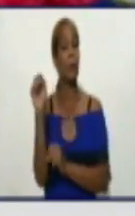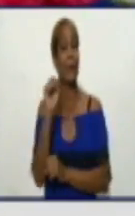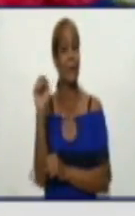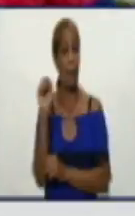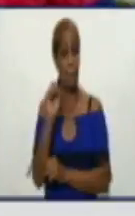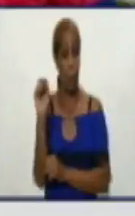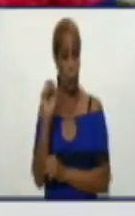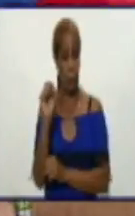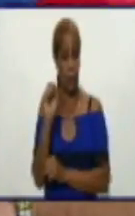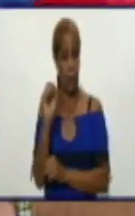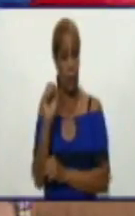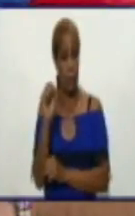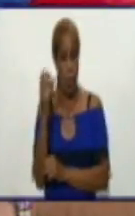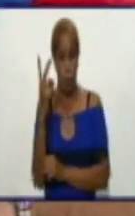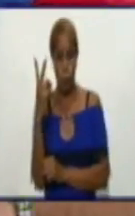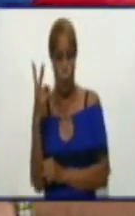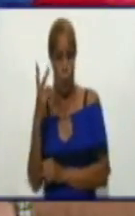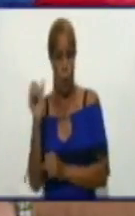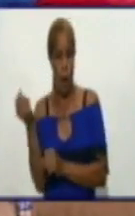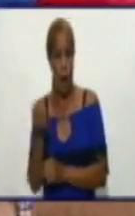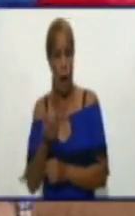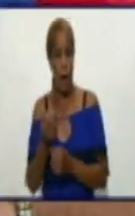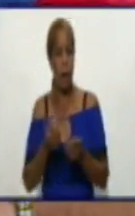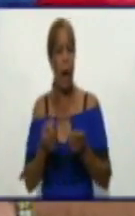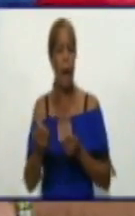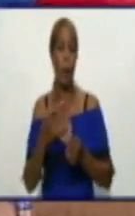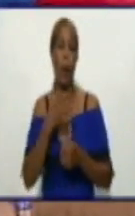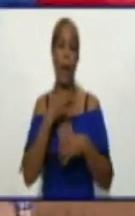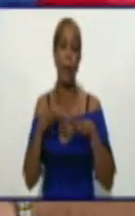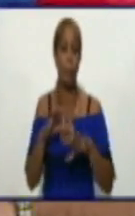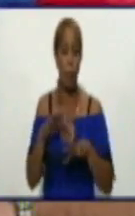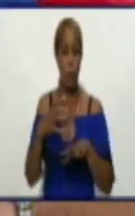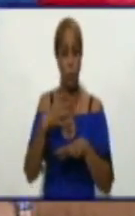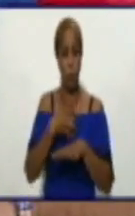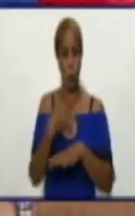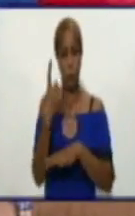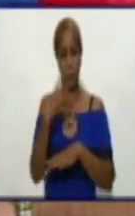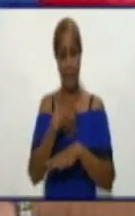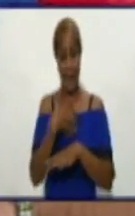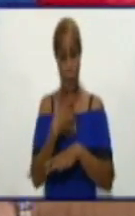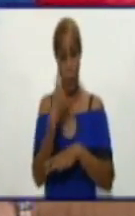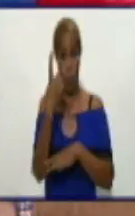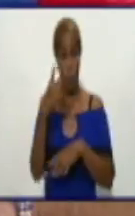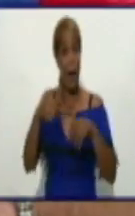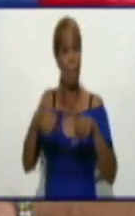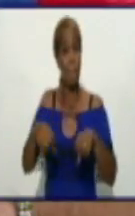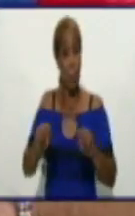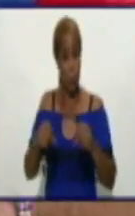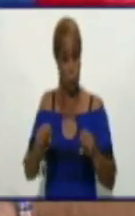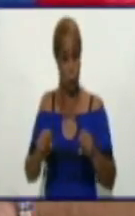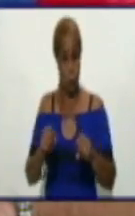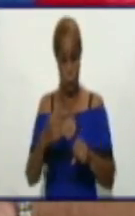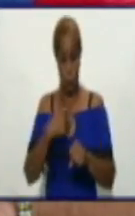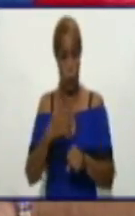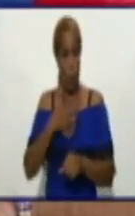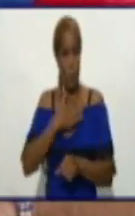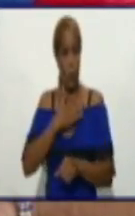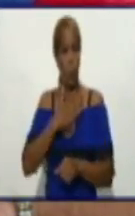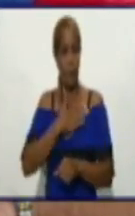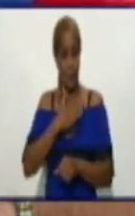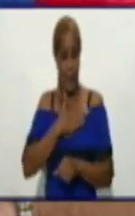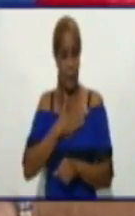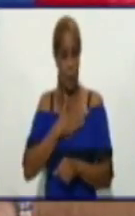la legalización de un solo medio de transporte. Yo tengo una moto y se me va a permitir a mí como propietario que yo legalice esa moto. Sí, por supuesto, cumple con los